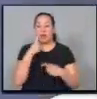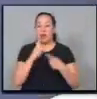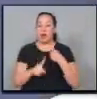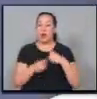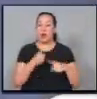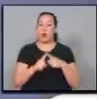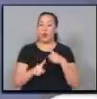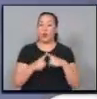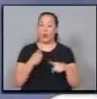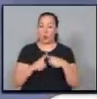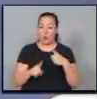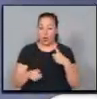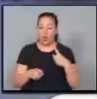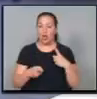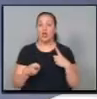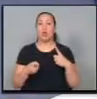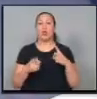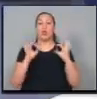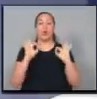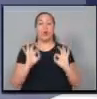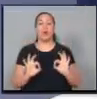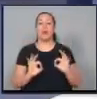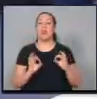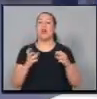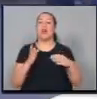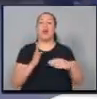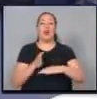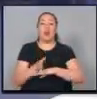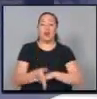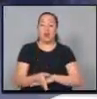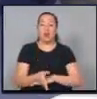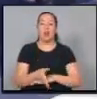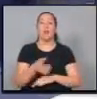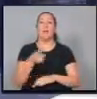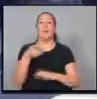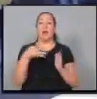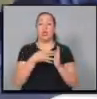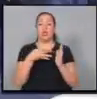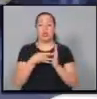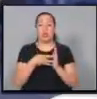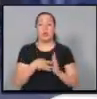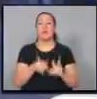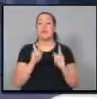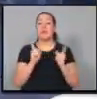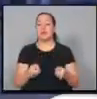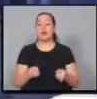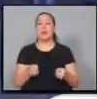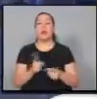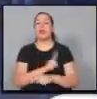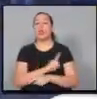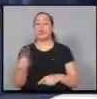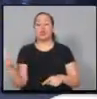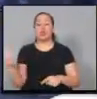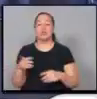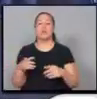están entonces bloqueando todo lo que es el ingreso de los proveedores al shopping, bloqueando también lo que va a ser el ingreso de los